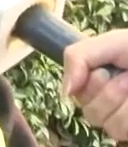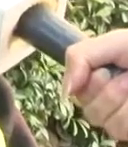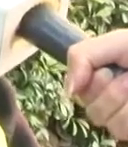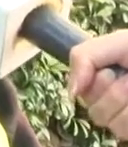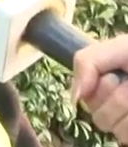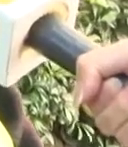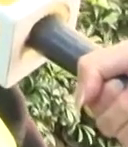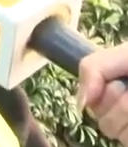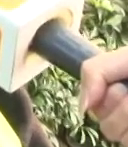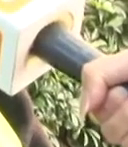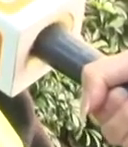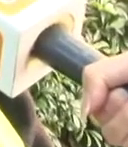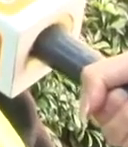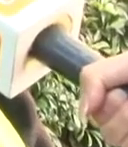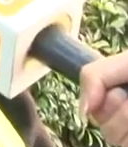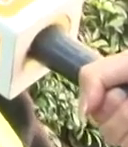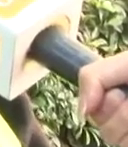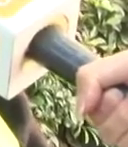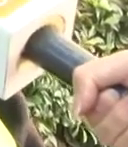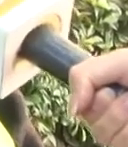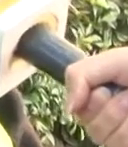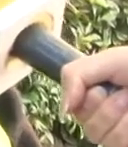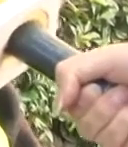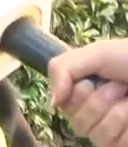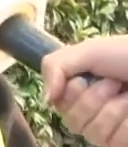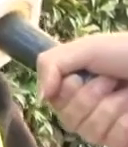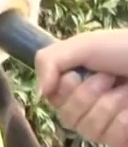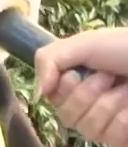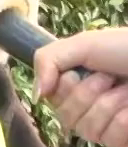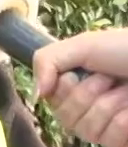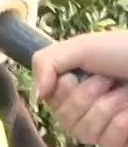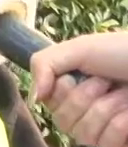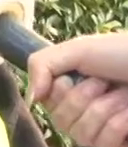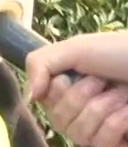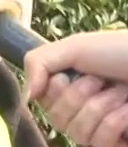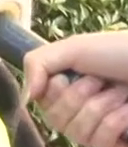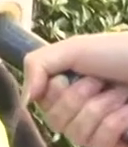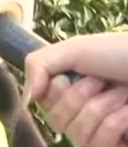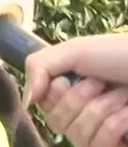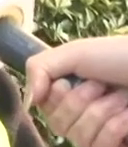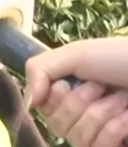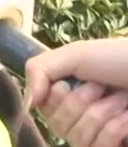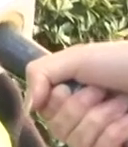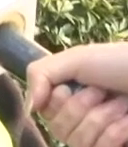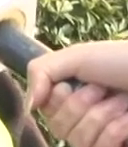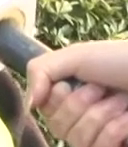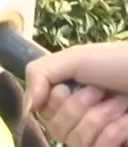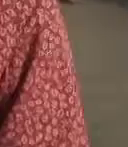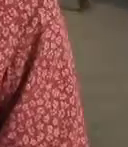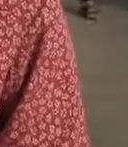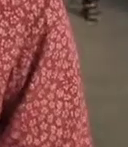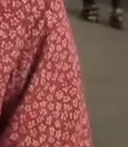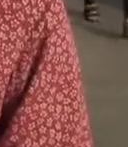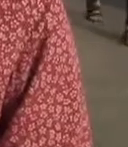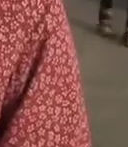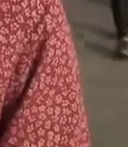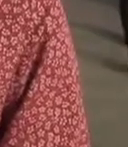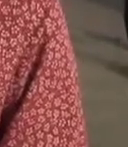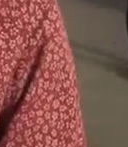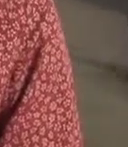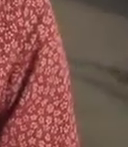gobernable porque la gente tiene Paz aquí